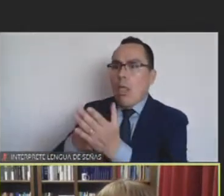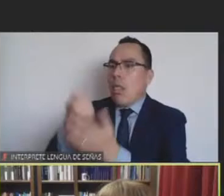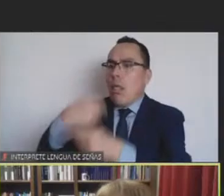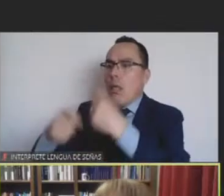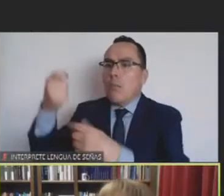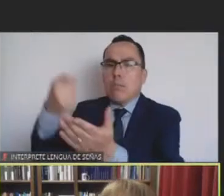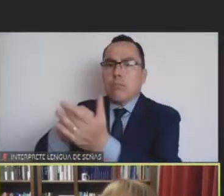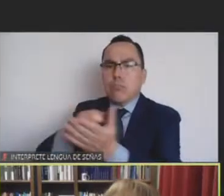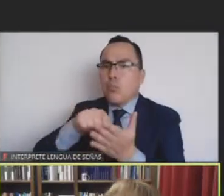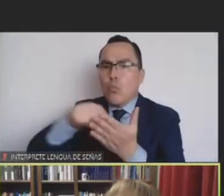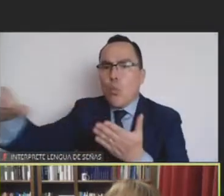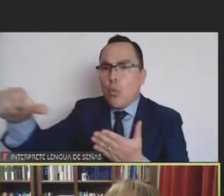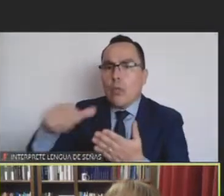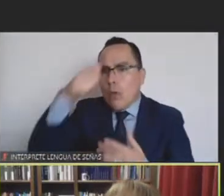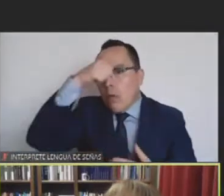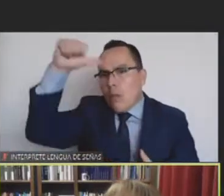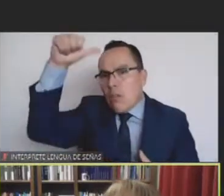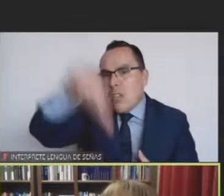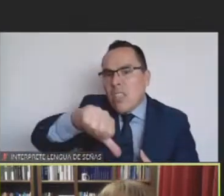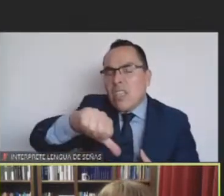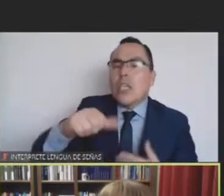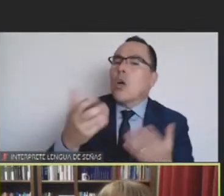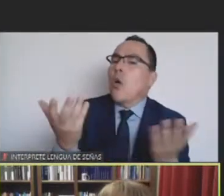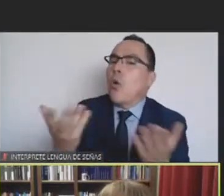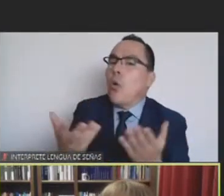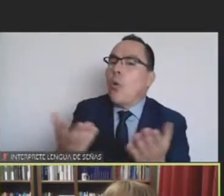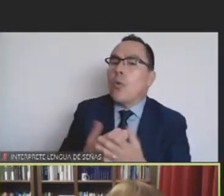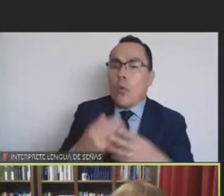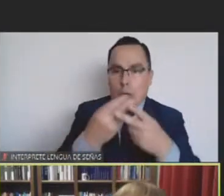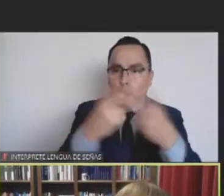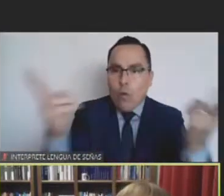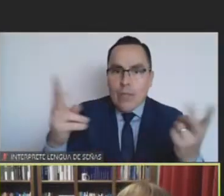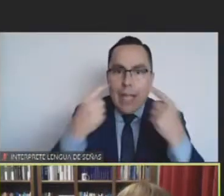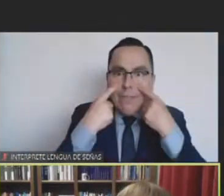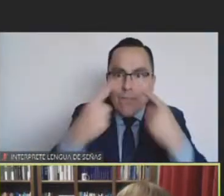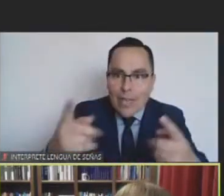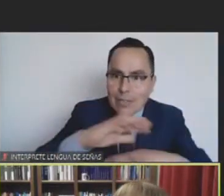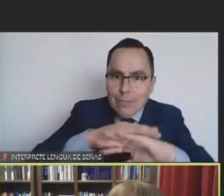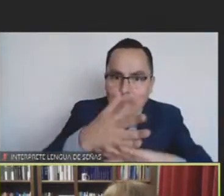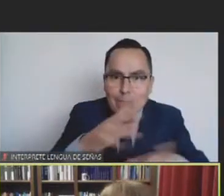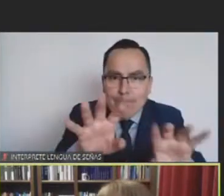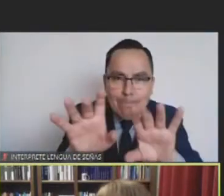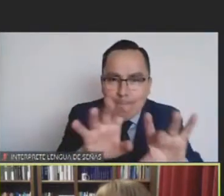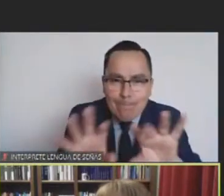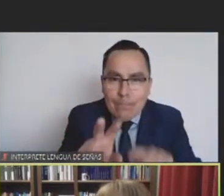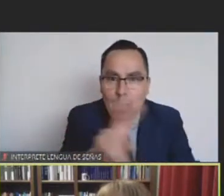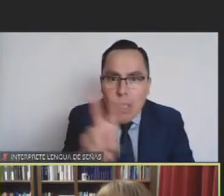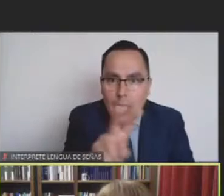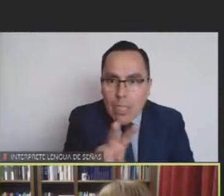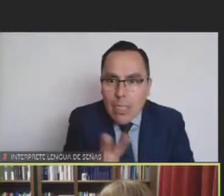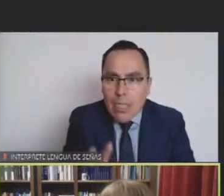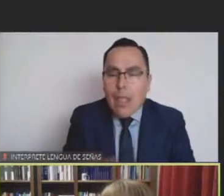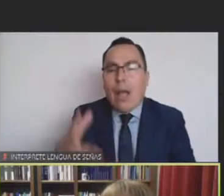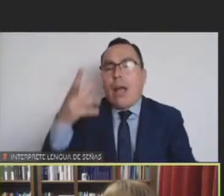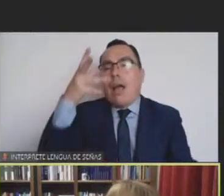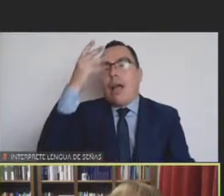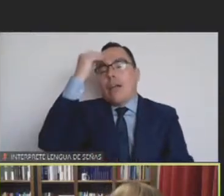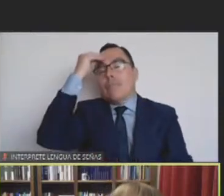relevantes son las penas del punto de vista de la publicidad. Y esto obviamente vinculado con